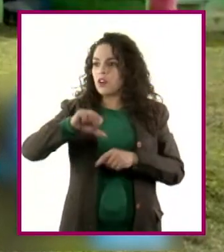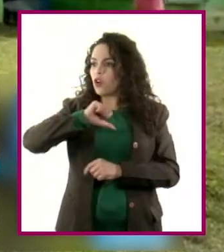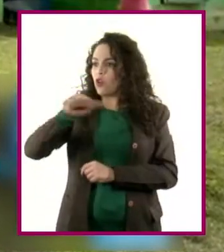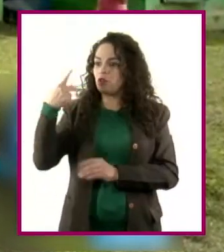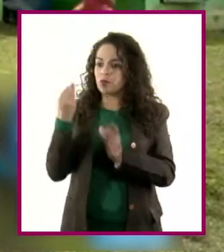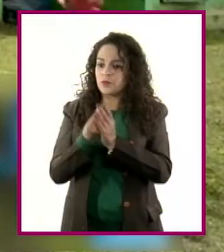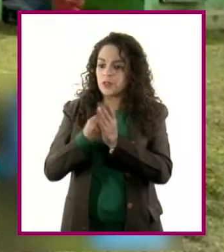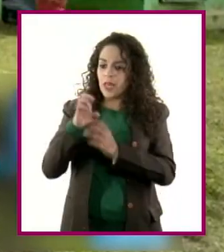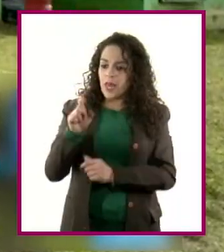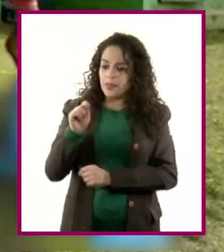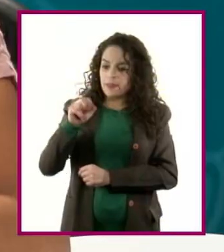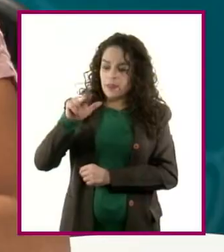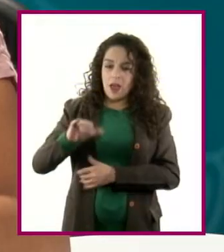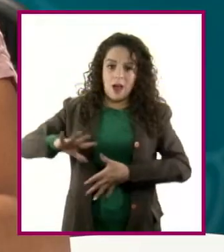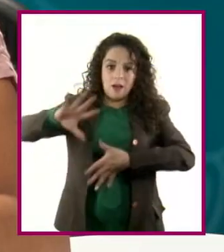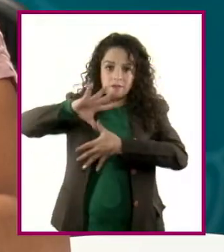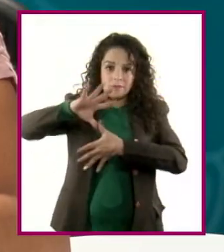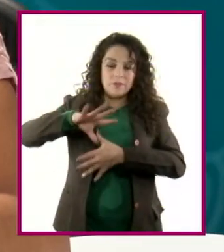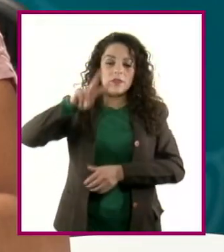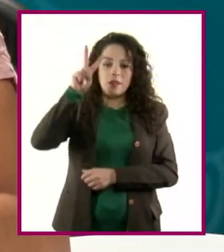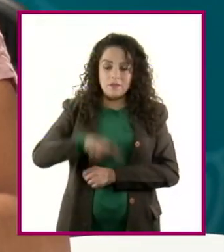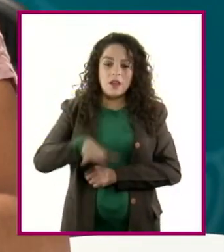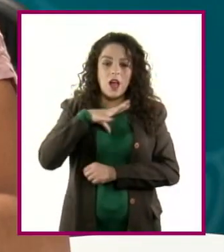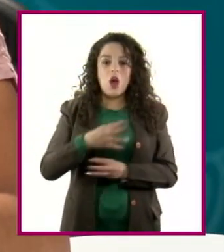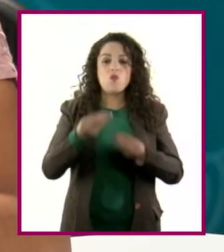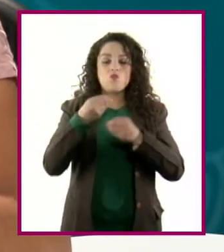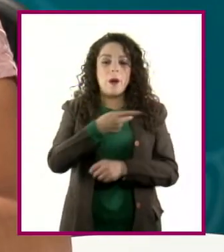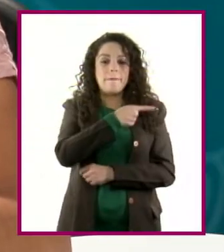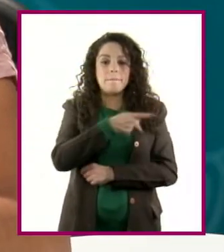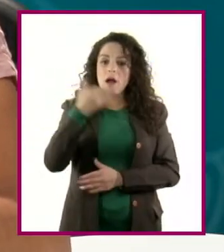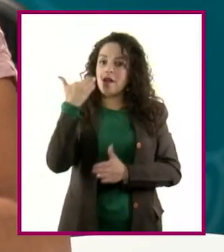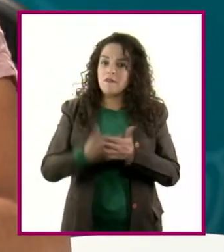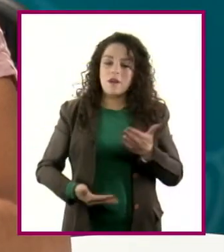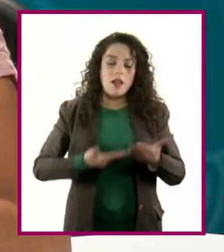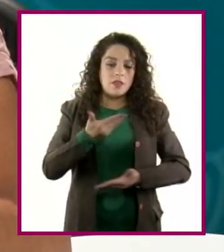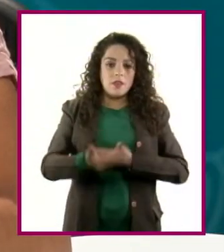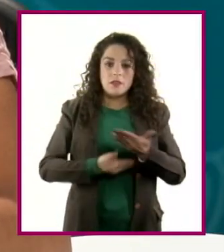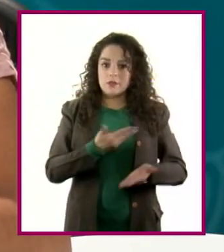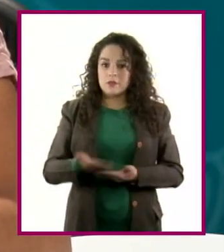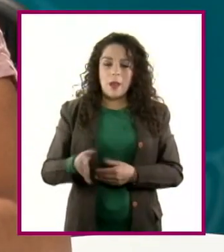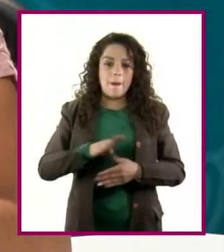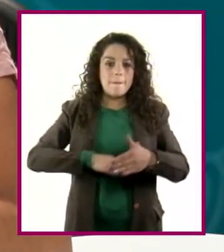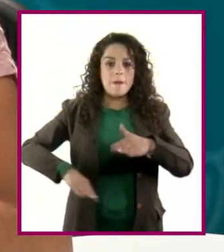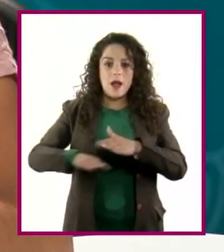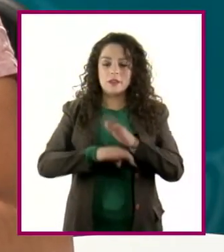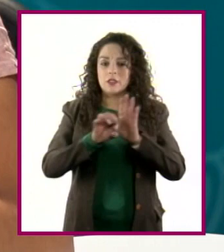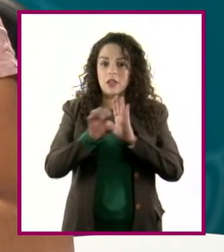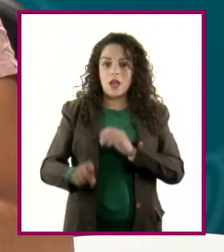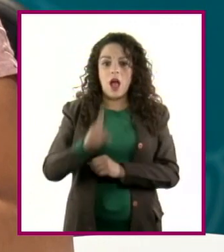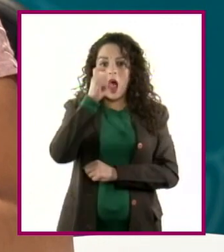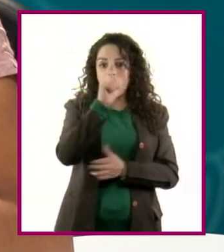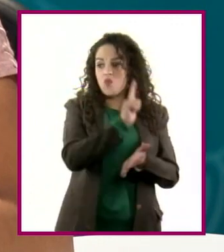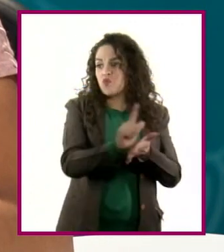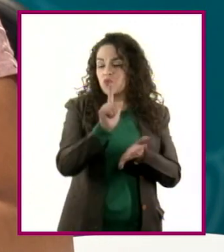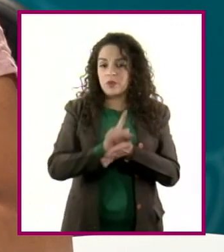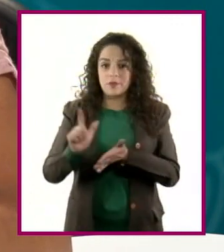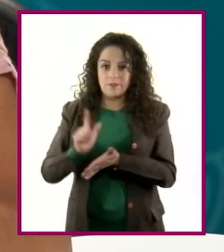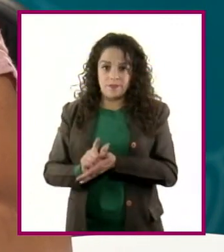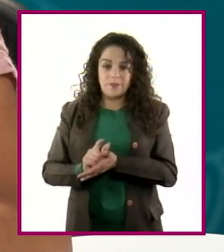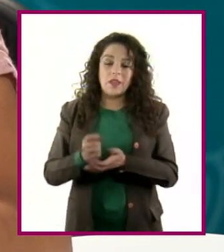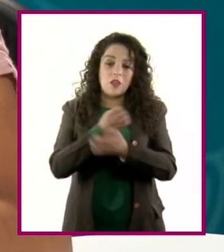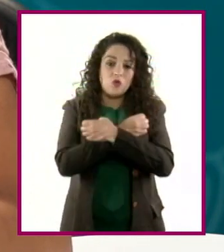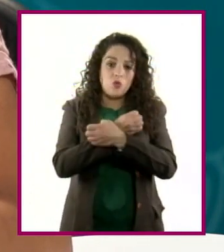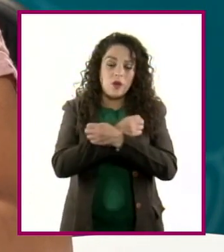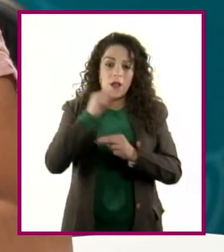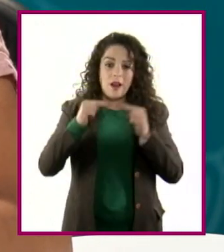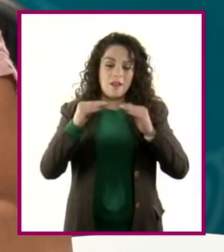presentan mayores niveles de pobreza y de falta de acceso a servicios básicos como el agua y el saneamiento, niveles bajos de educación,